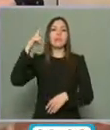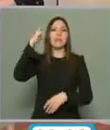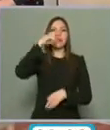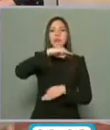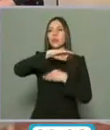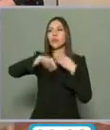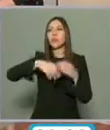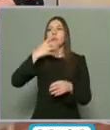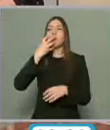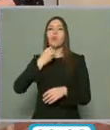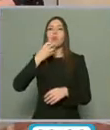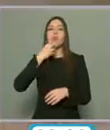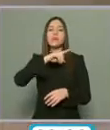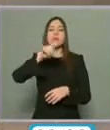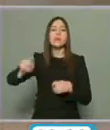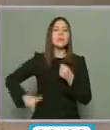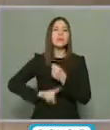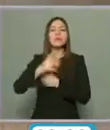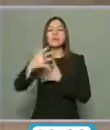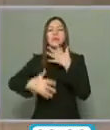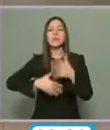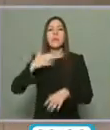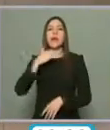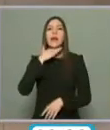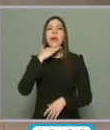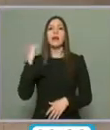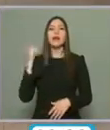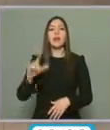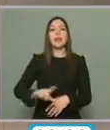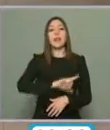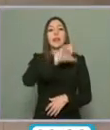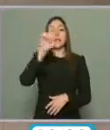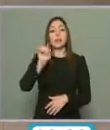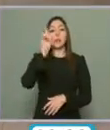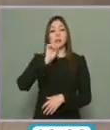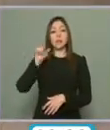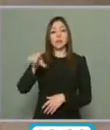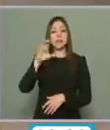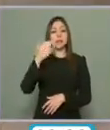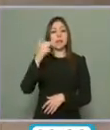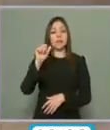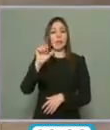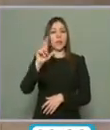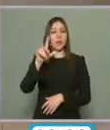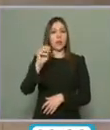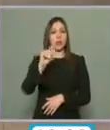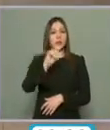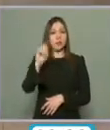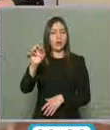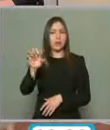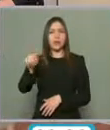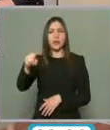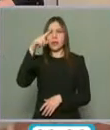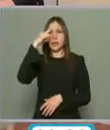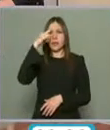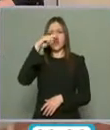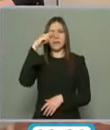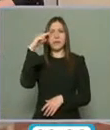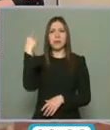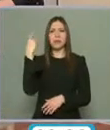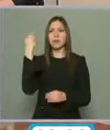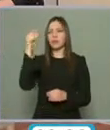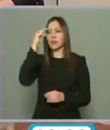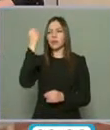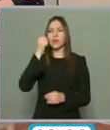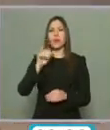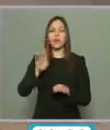judíos en Alemania. ¿Qué pasó? Resulta que Charlotte tenía muchísima facilidad y muchísimo